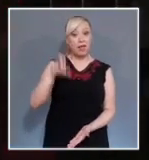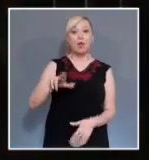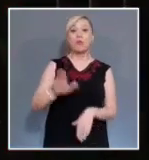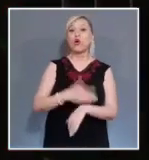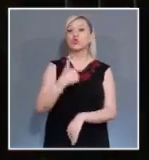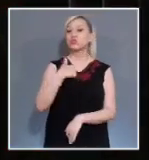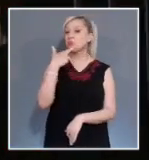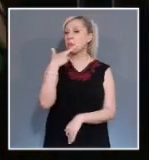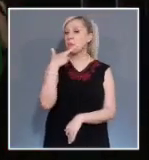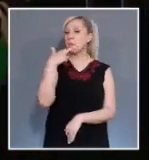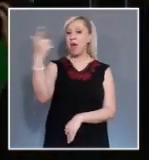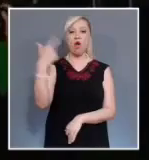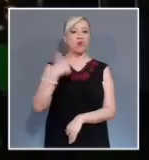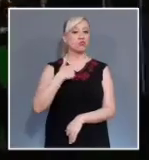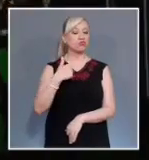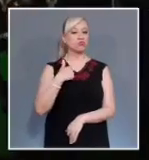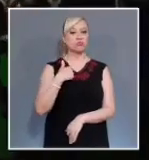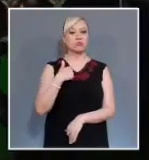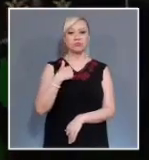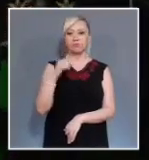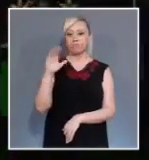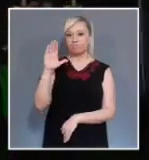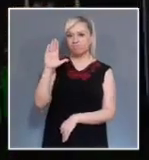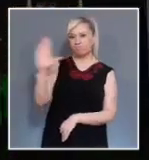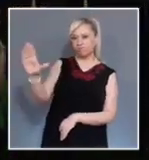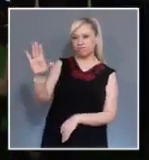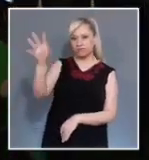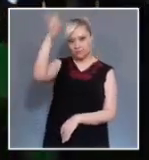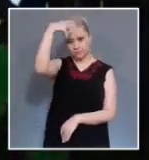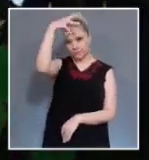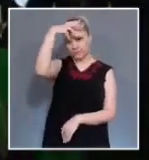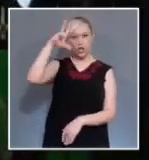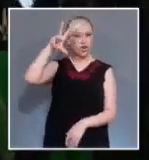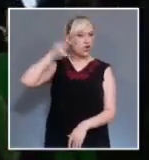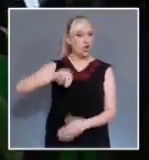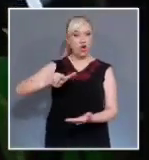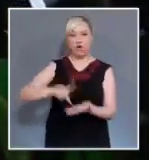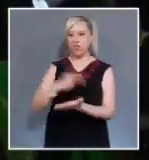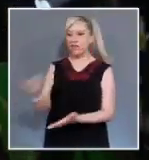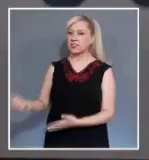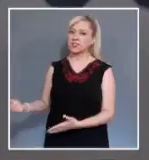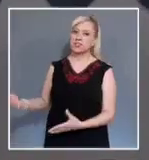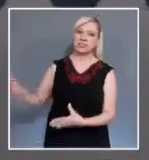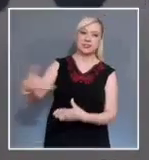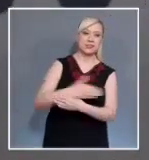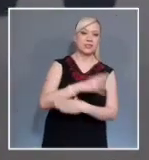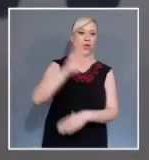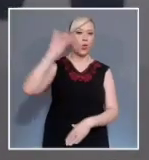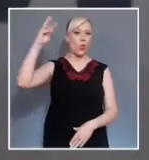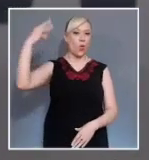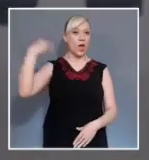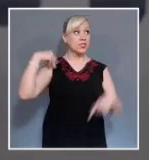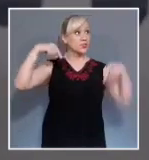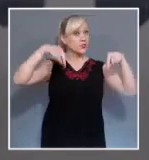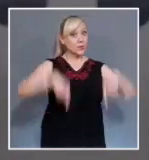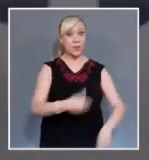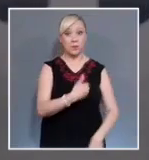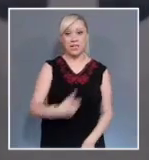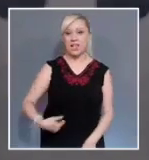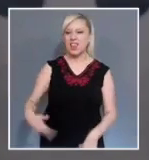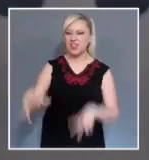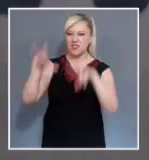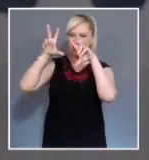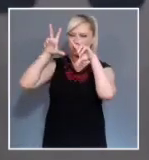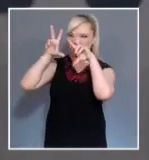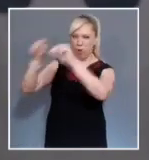impedir que Donald Trump vuelva a ocupar la Casa Blanca en ese sentido Bueno pues añade entre otras